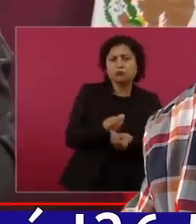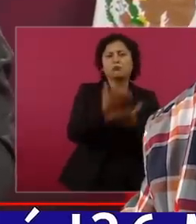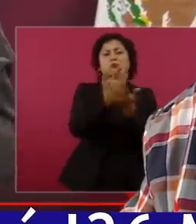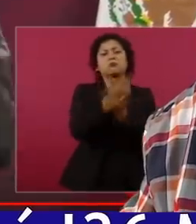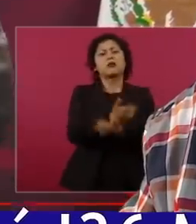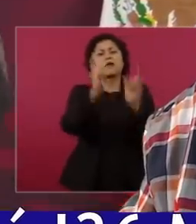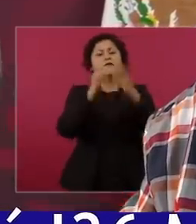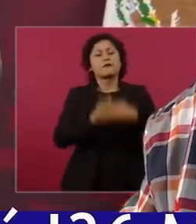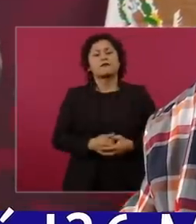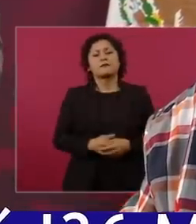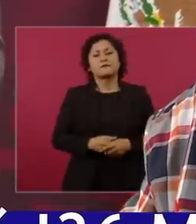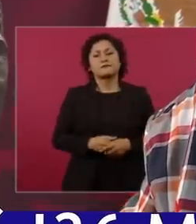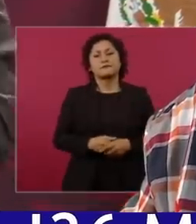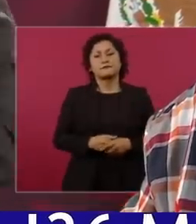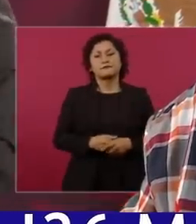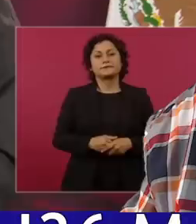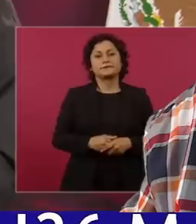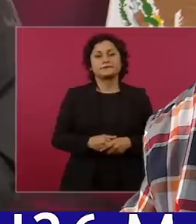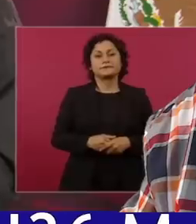Y